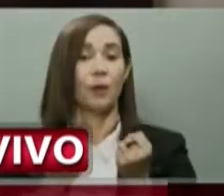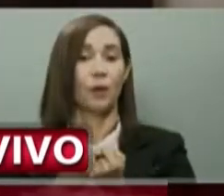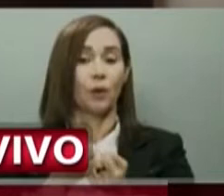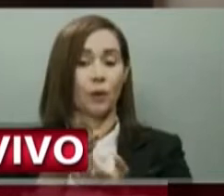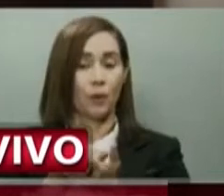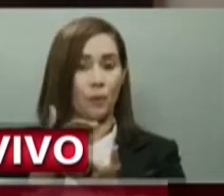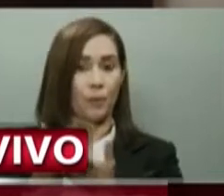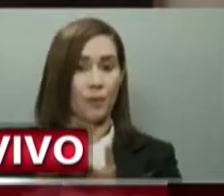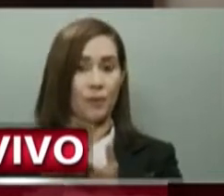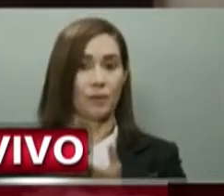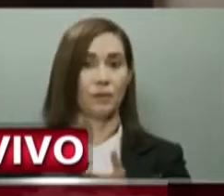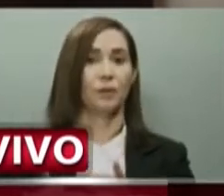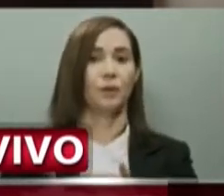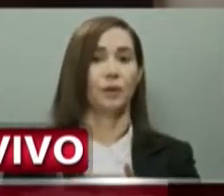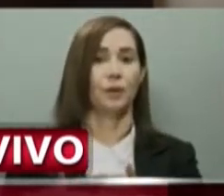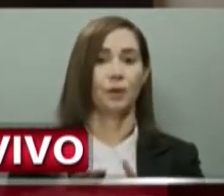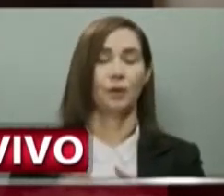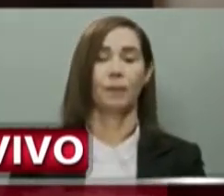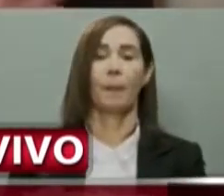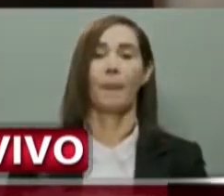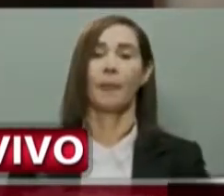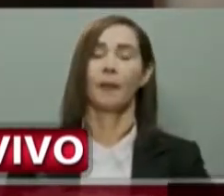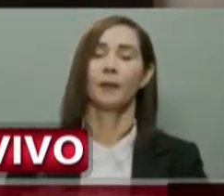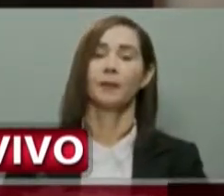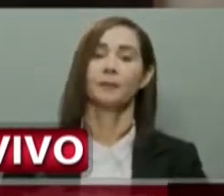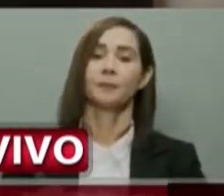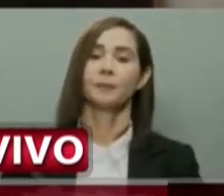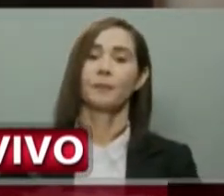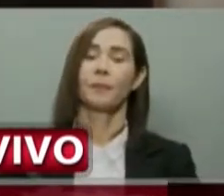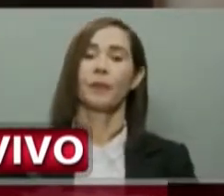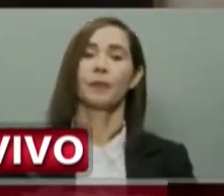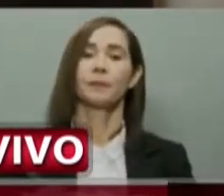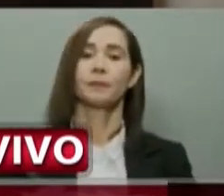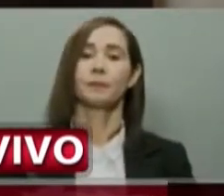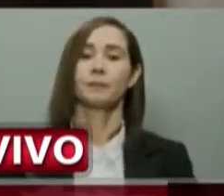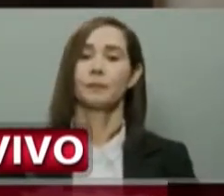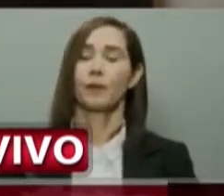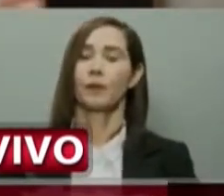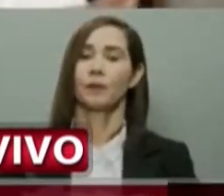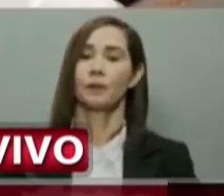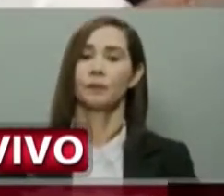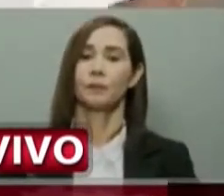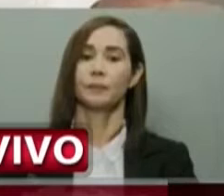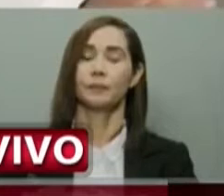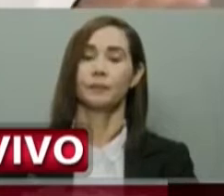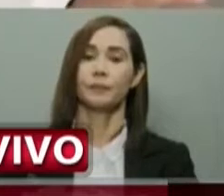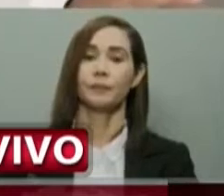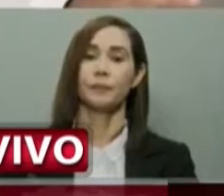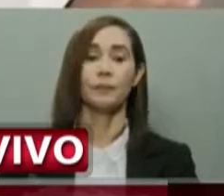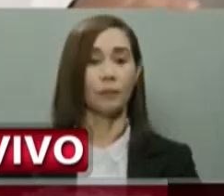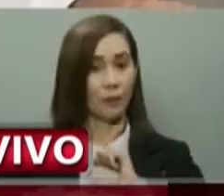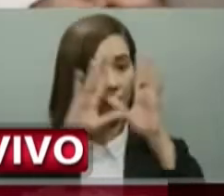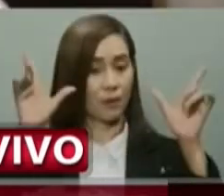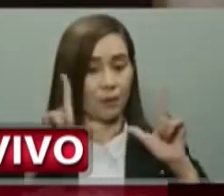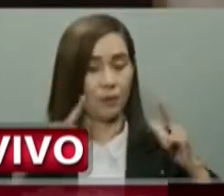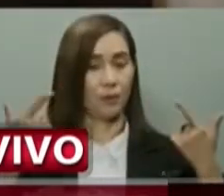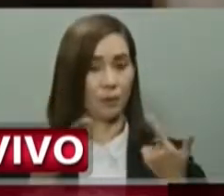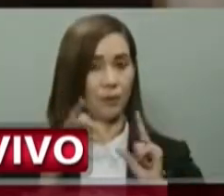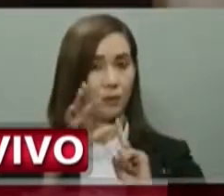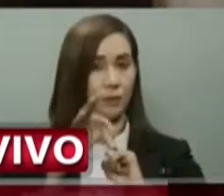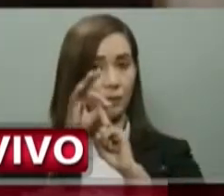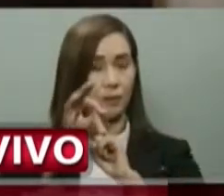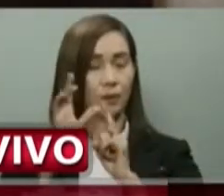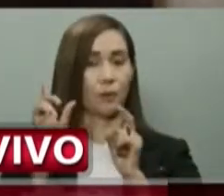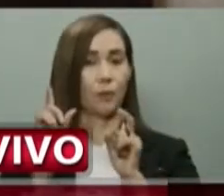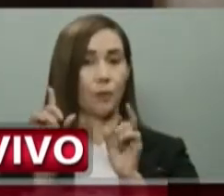los precios, como dice, previo a septiembre del 21. Obviamente, hay unos sectores especiales, como